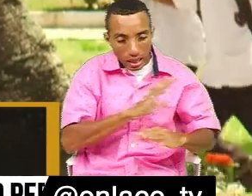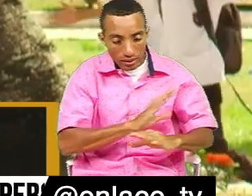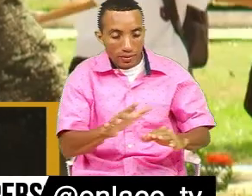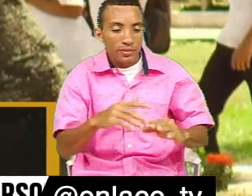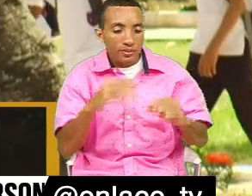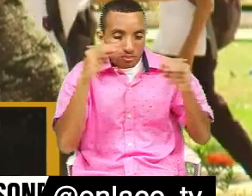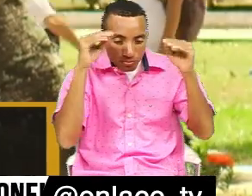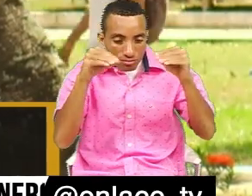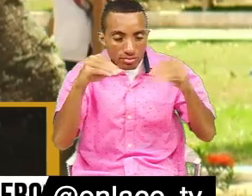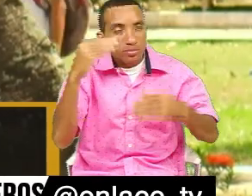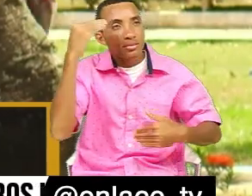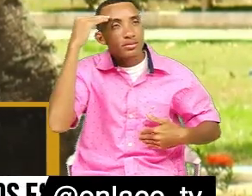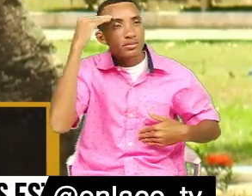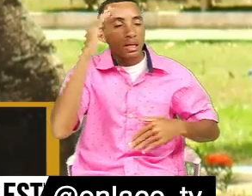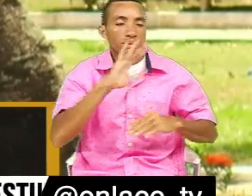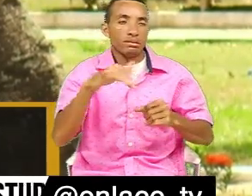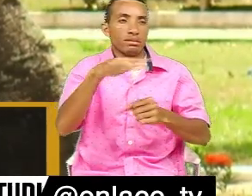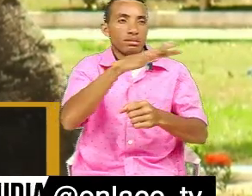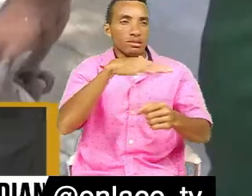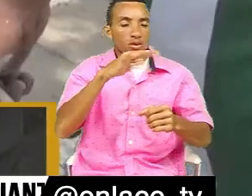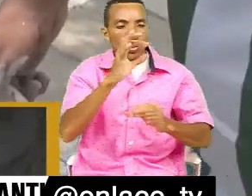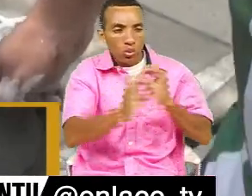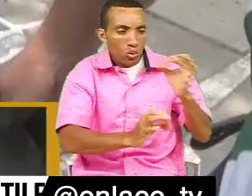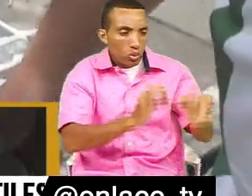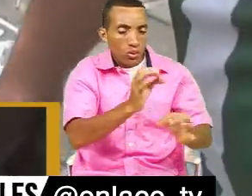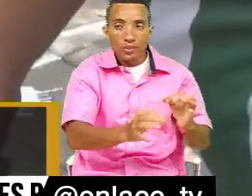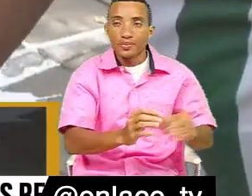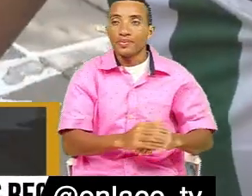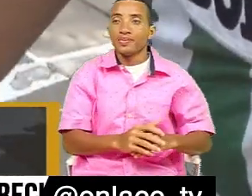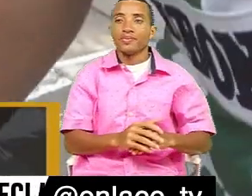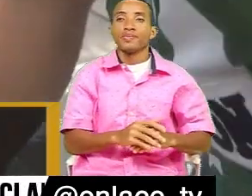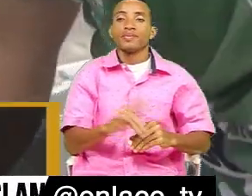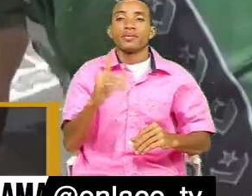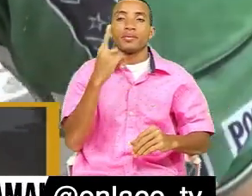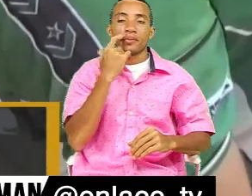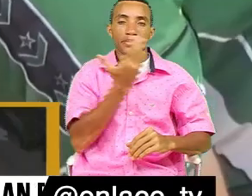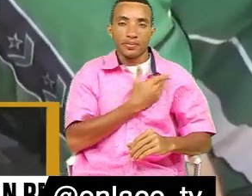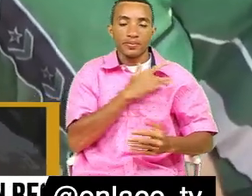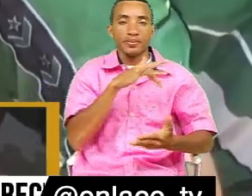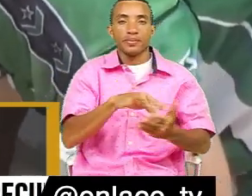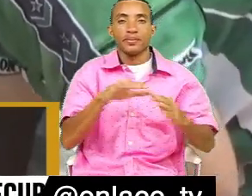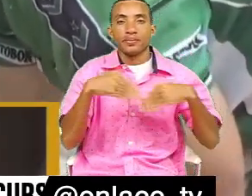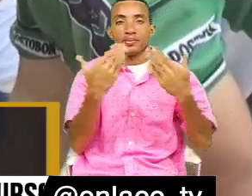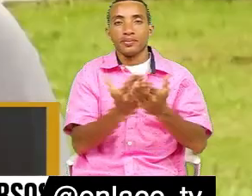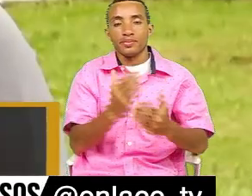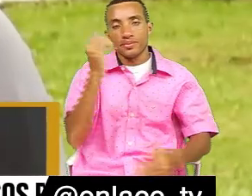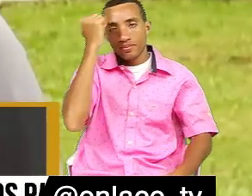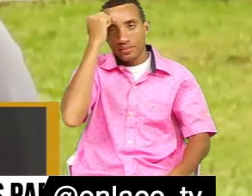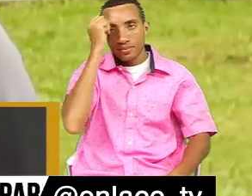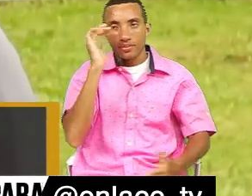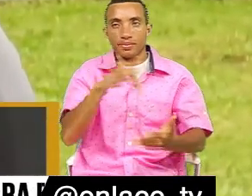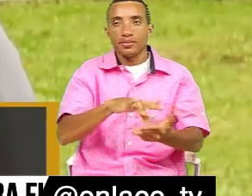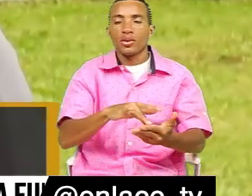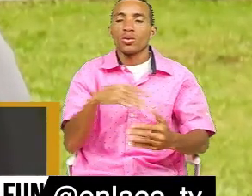conciencia ecológica y desde tempranas edades. Los alumnos, docentes y padres de familia adelantaron con entusiasmo esta jornada. Una